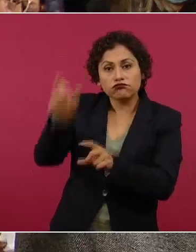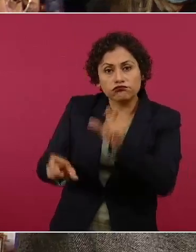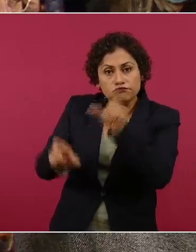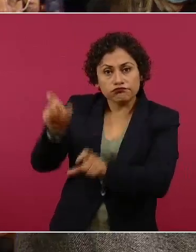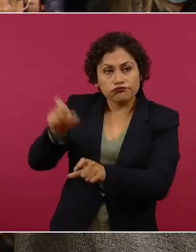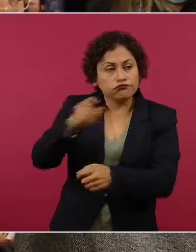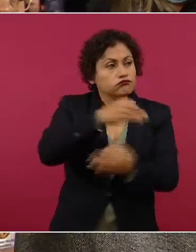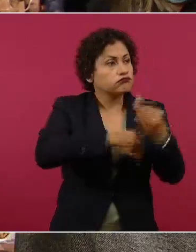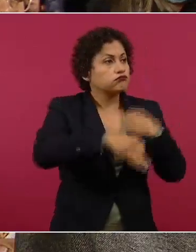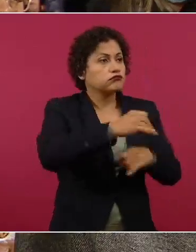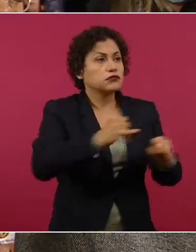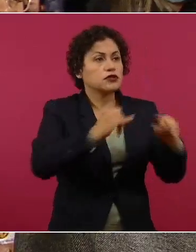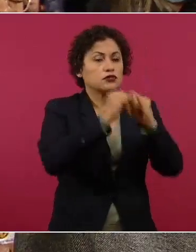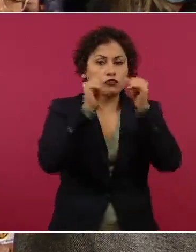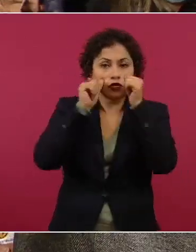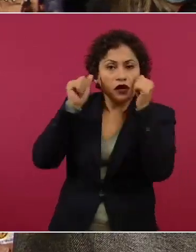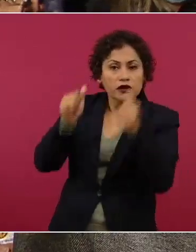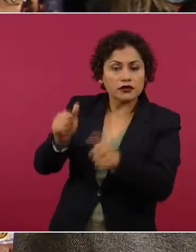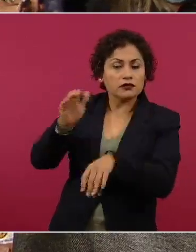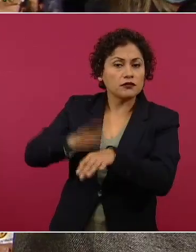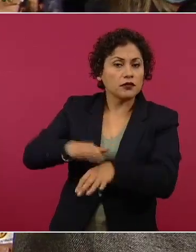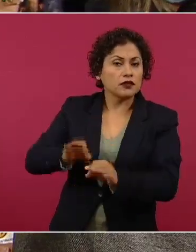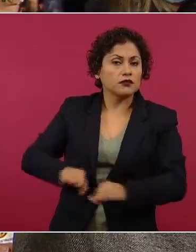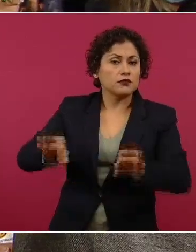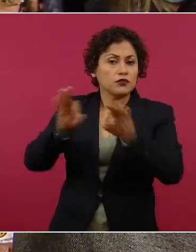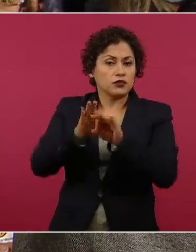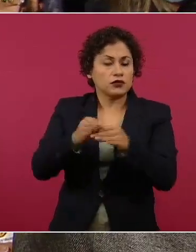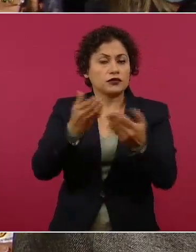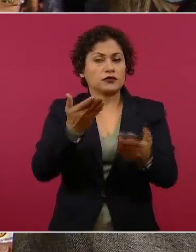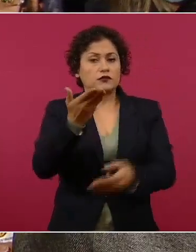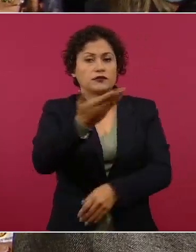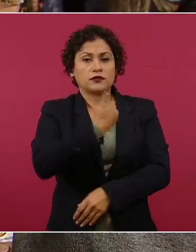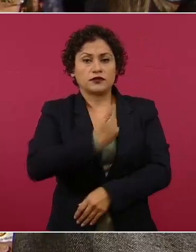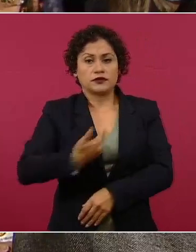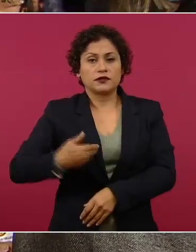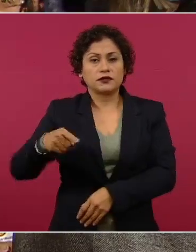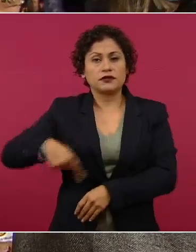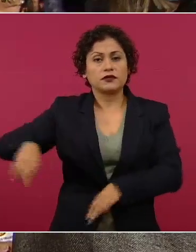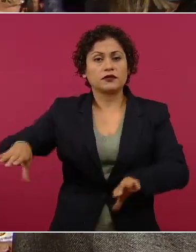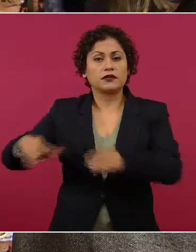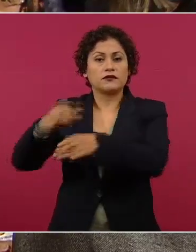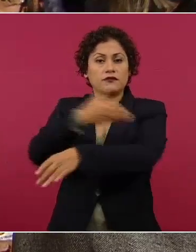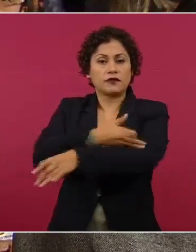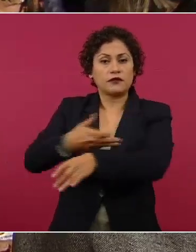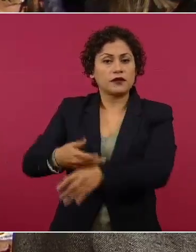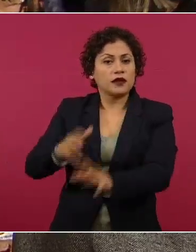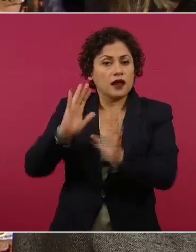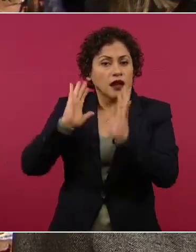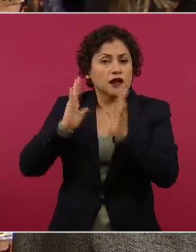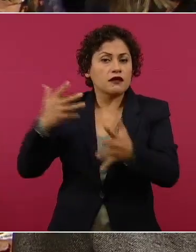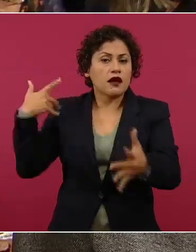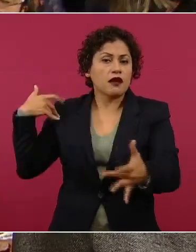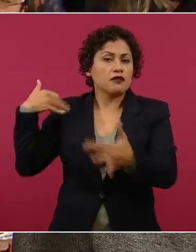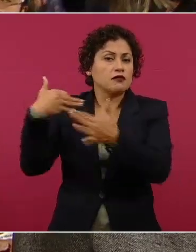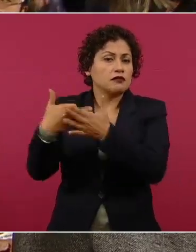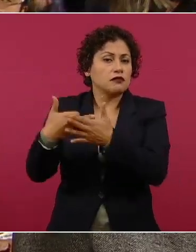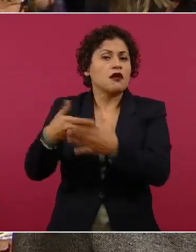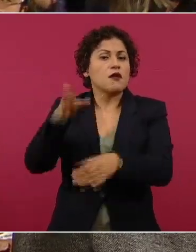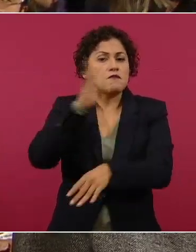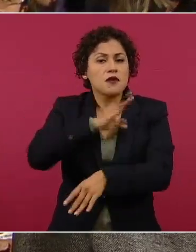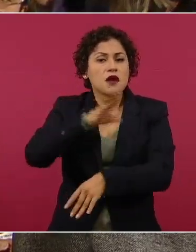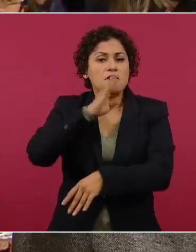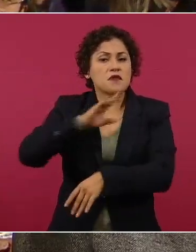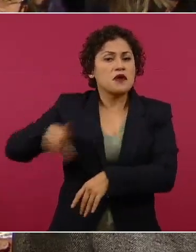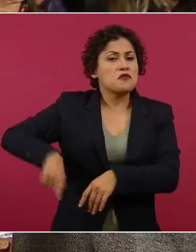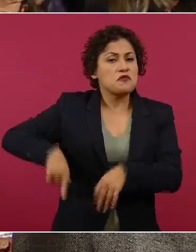públicas y privadas. Presidente, a la familia Parral Rabadán ya le debe mucho el Estado mexicano. A su hijo Jorge Antonio